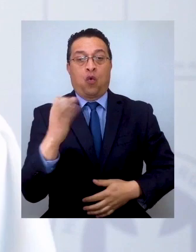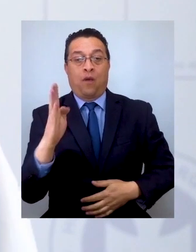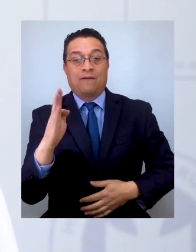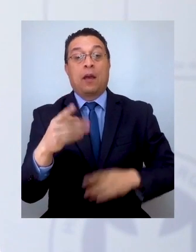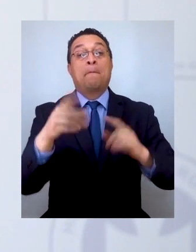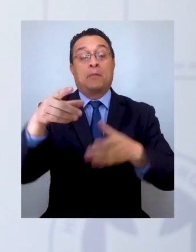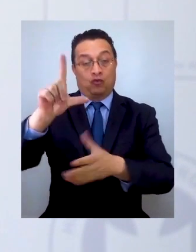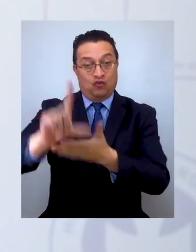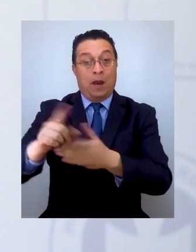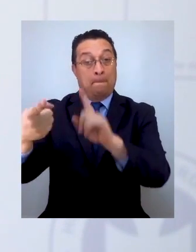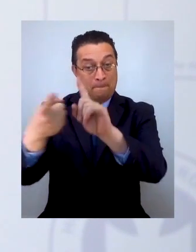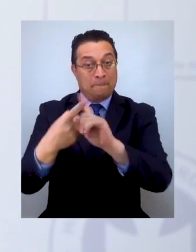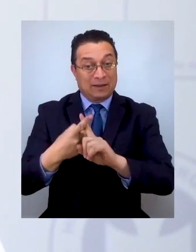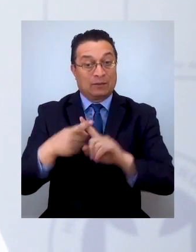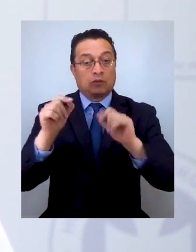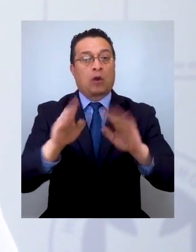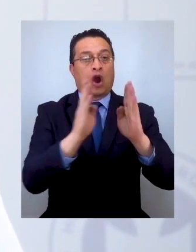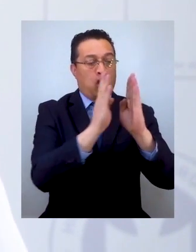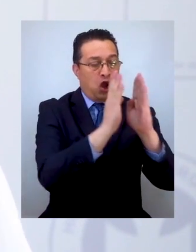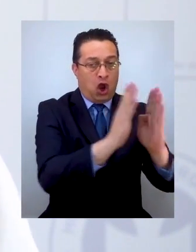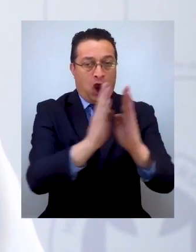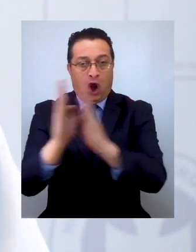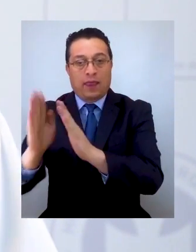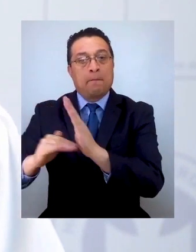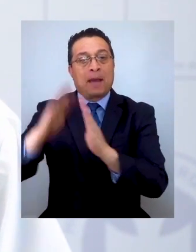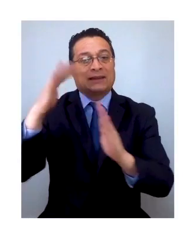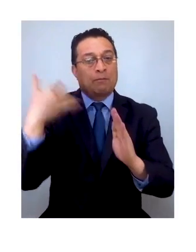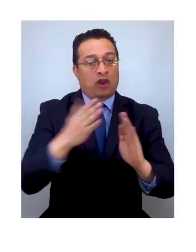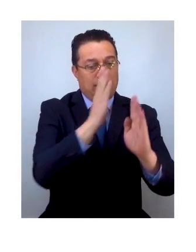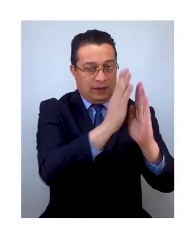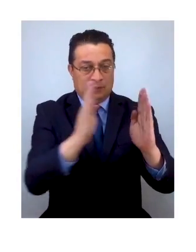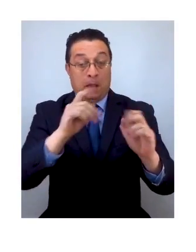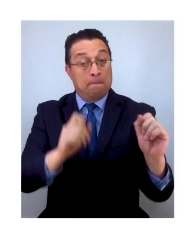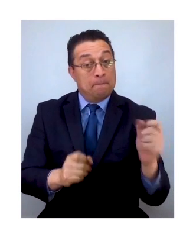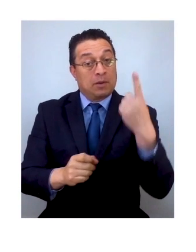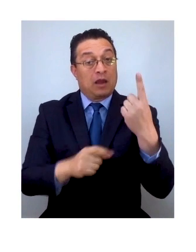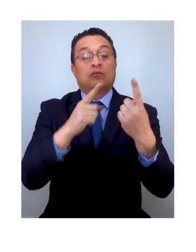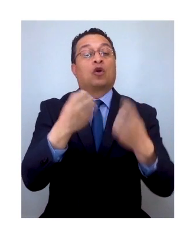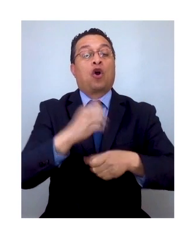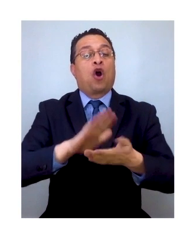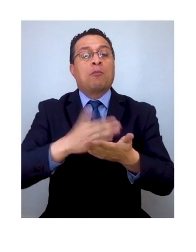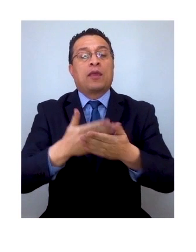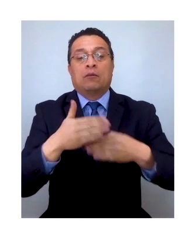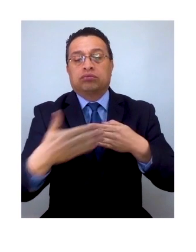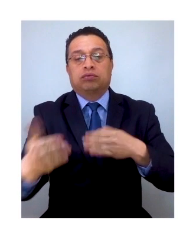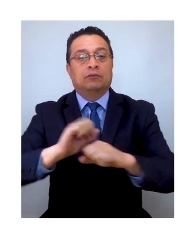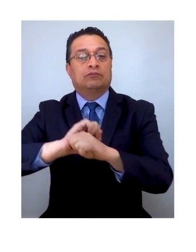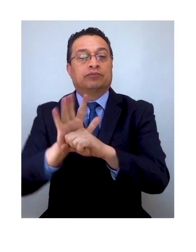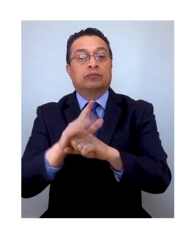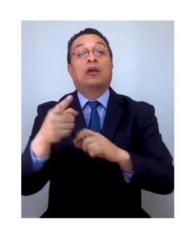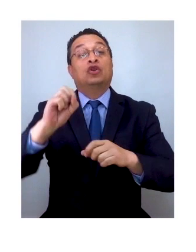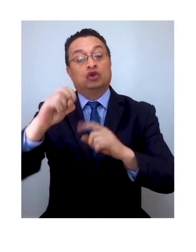espacio participativo que definió el siguiente orden de priorización. Primero, desempeño en pandemia.